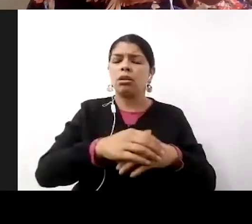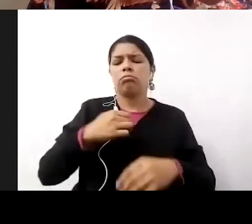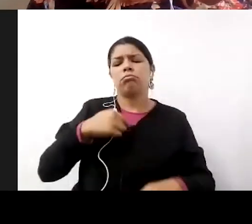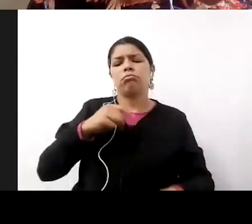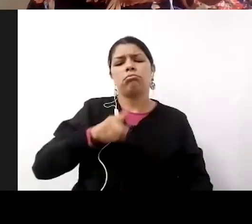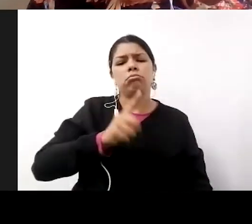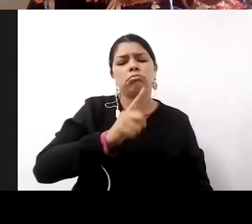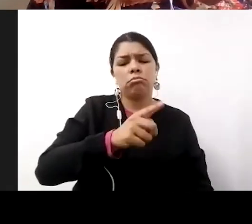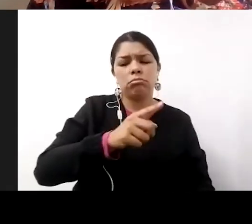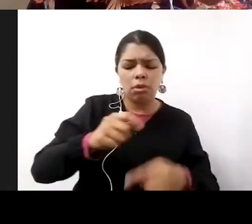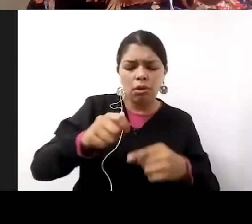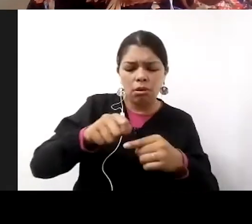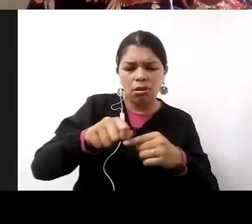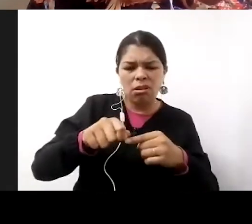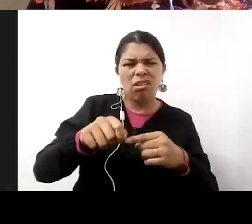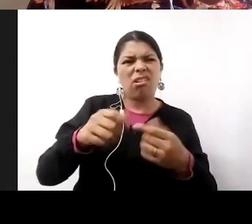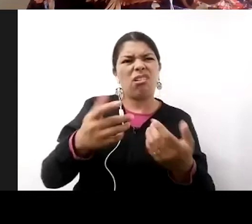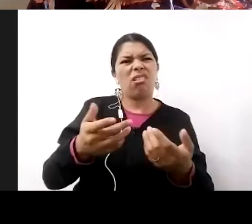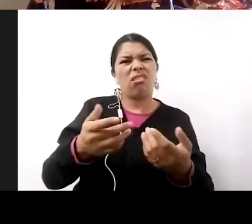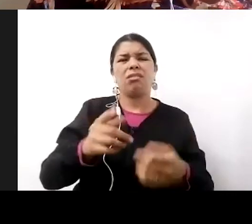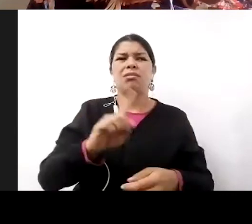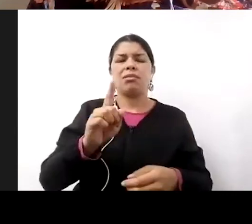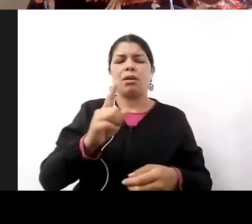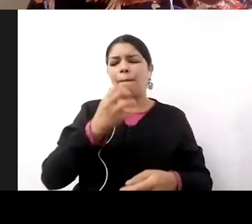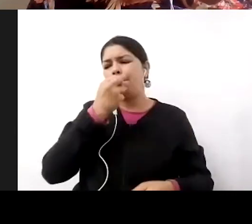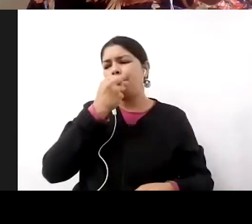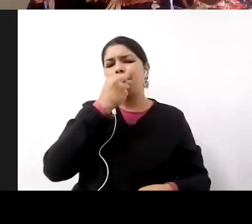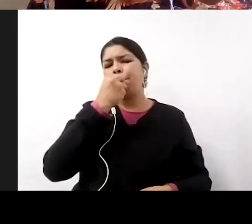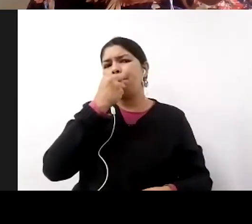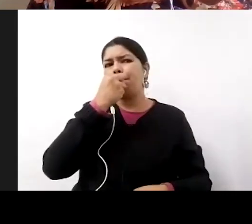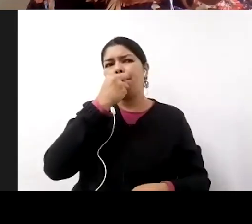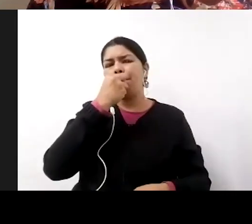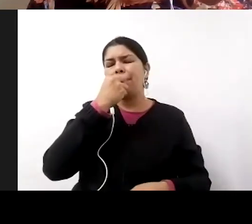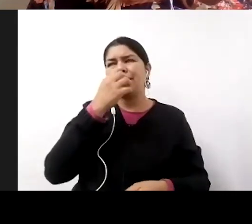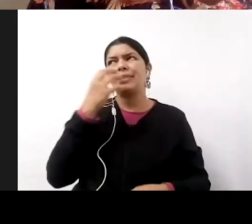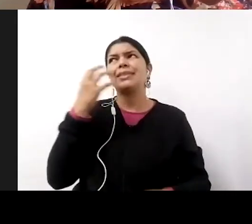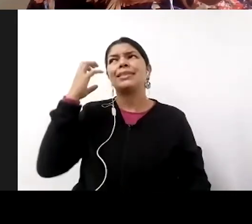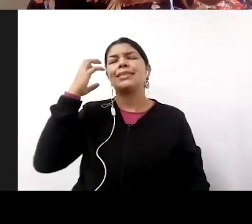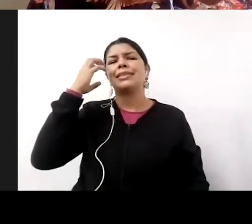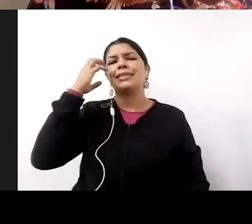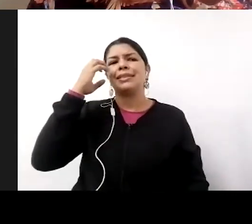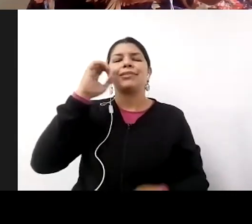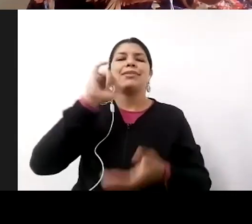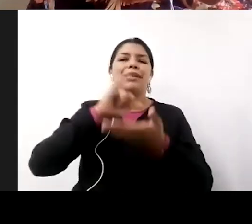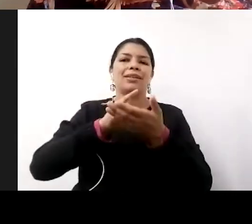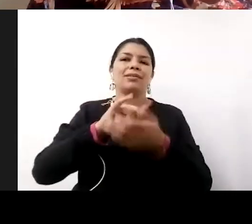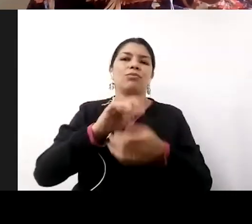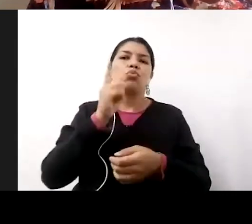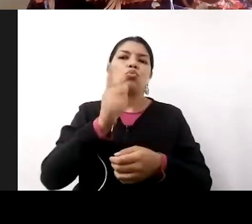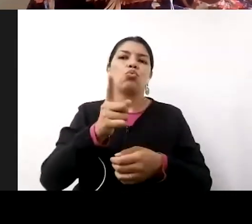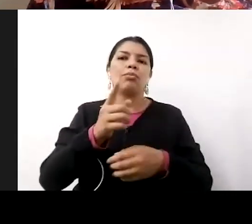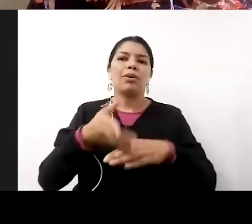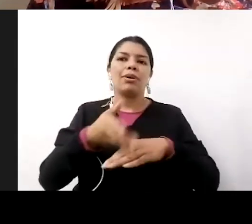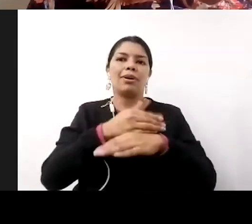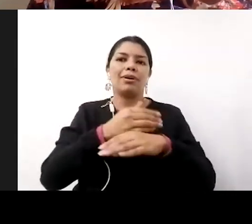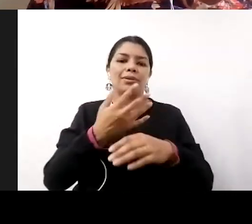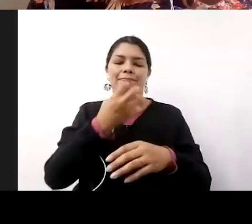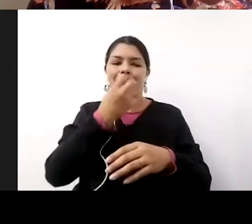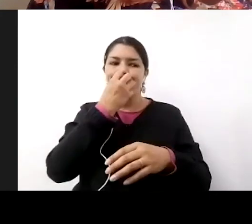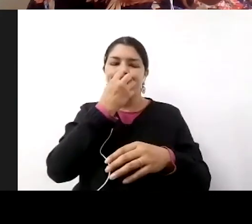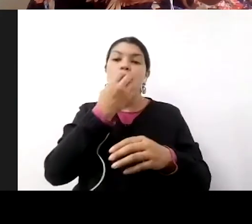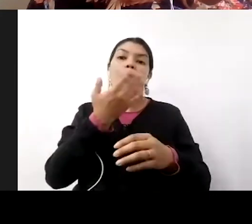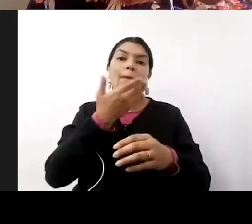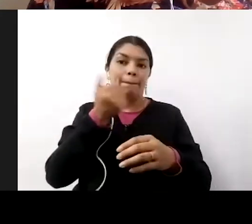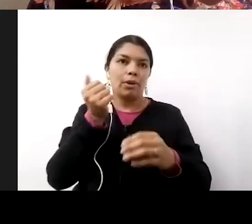y no había manifestado nada de esto, ¿cierto? ¿Por qué? Porque no tenía esa habilidad y no sabía cómo hablar.